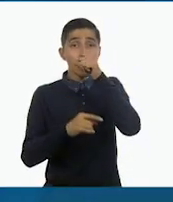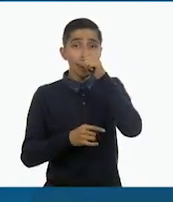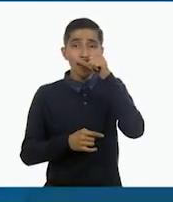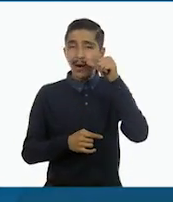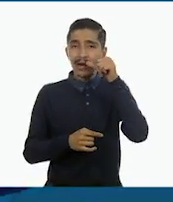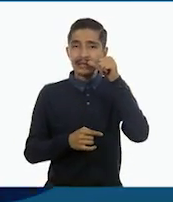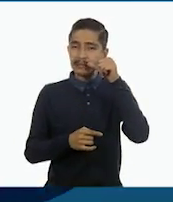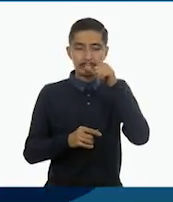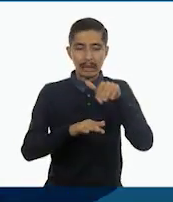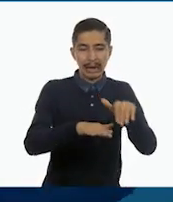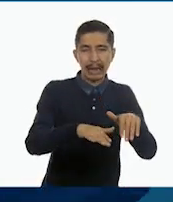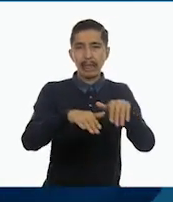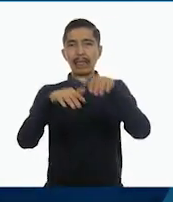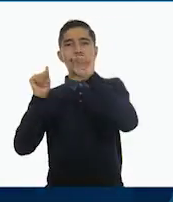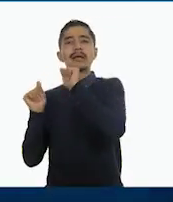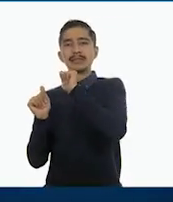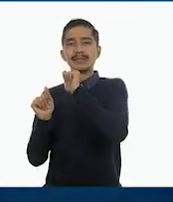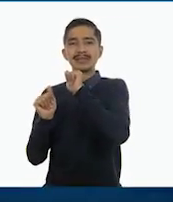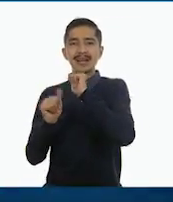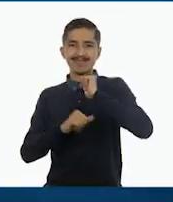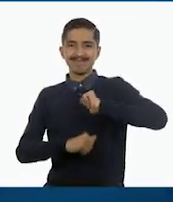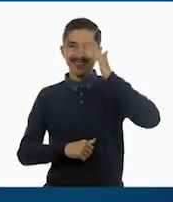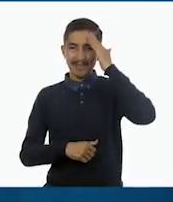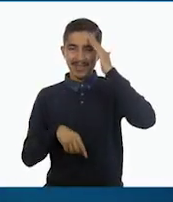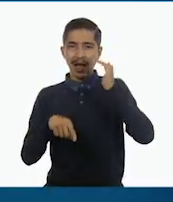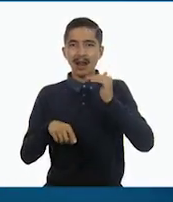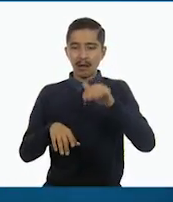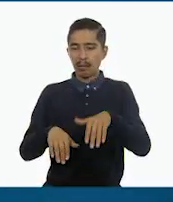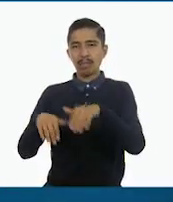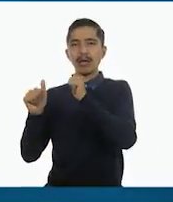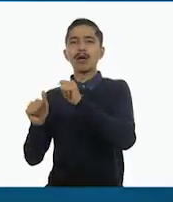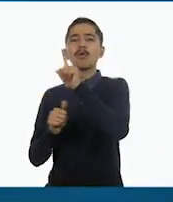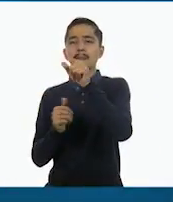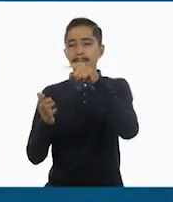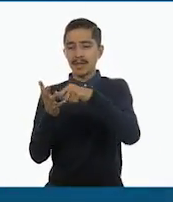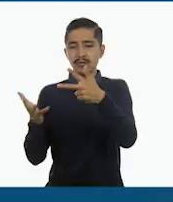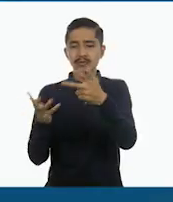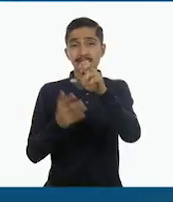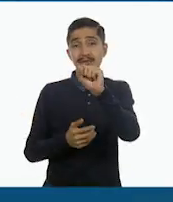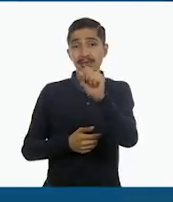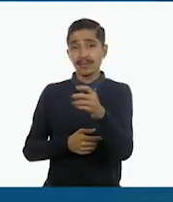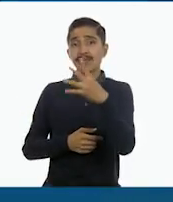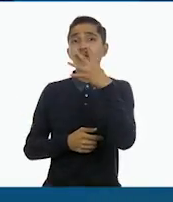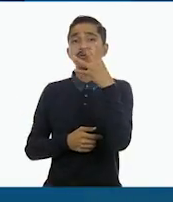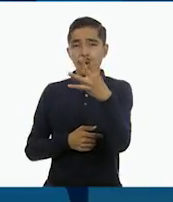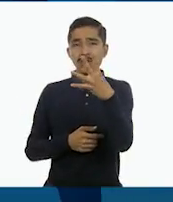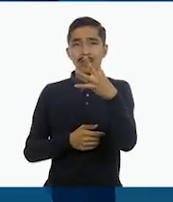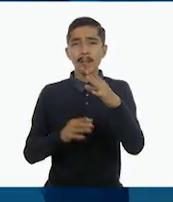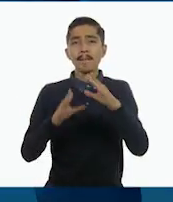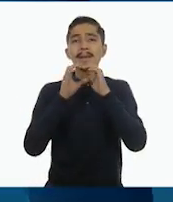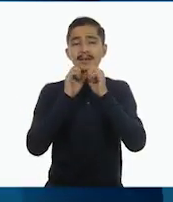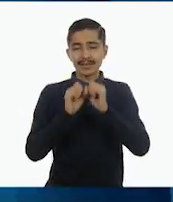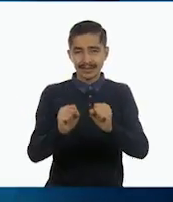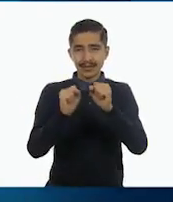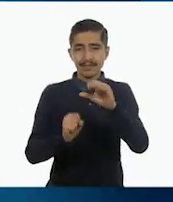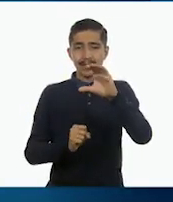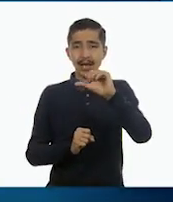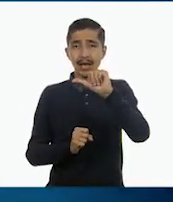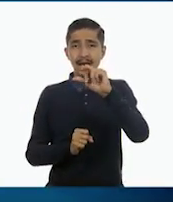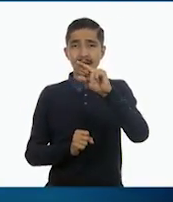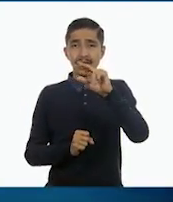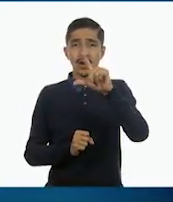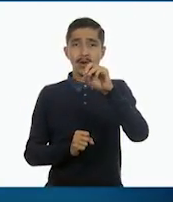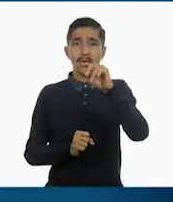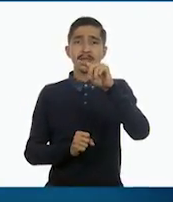tuvo que abandonar la capital. Fue así como llegaron en 1864 Maximiliano y Carlota